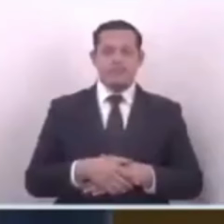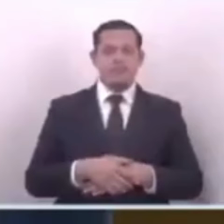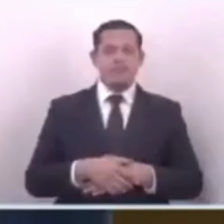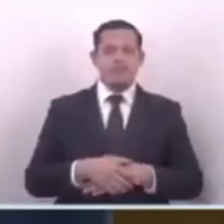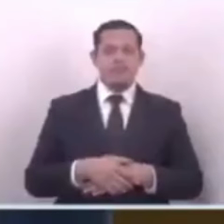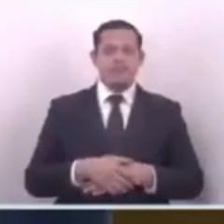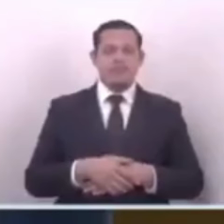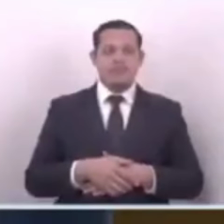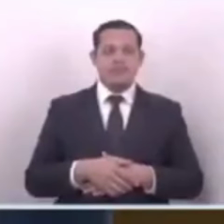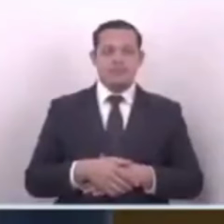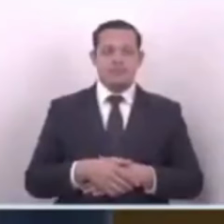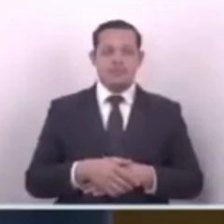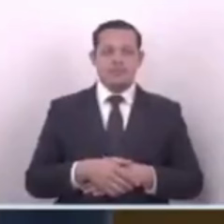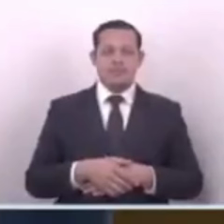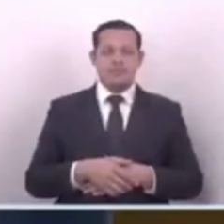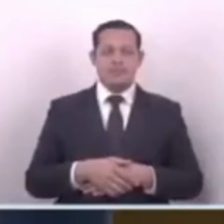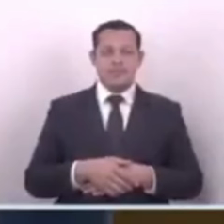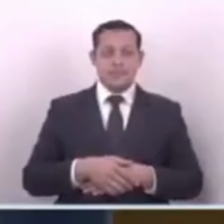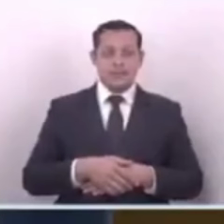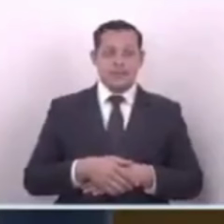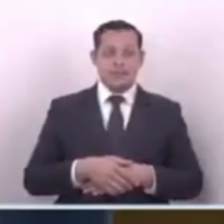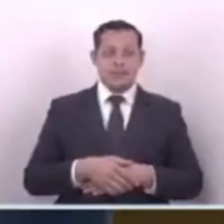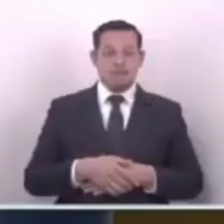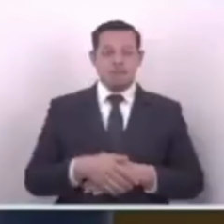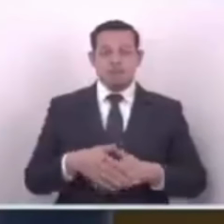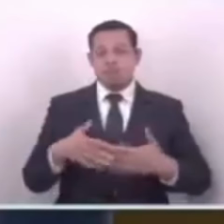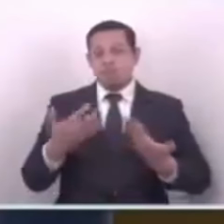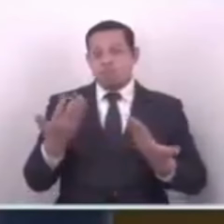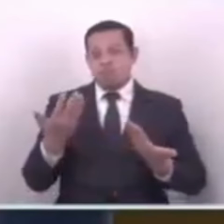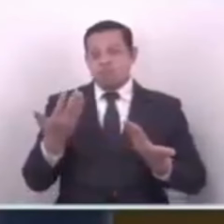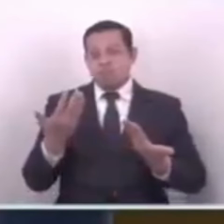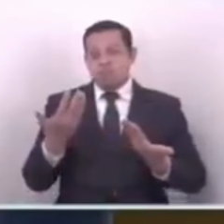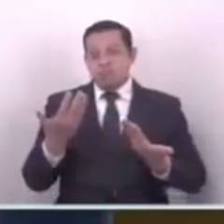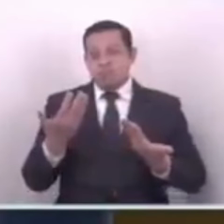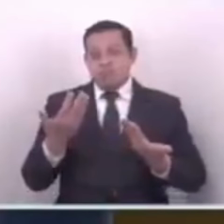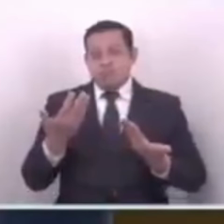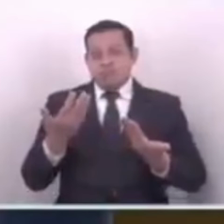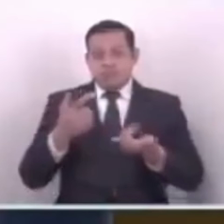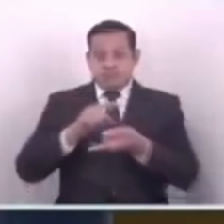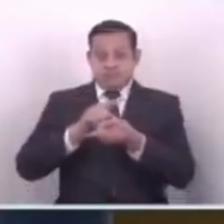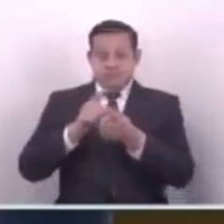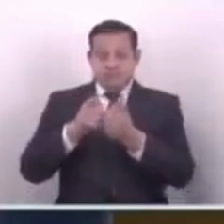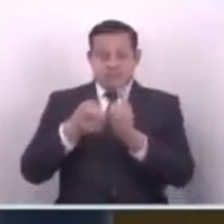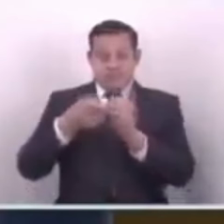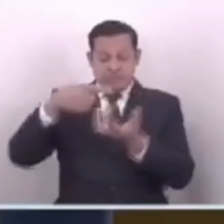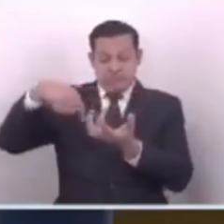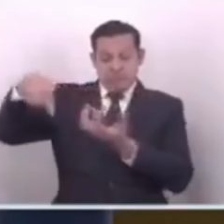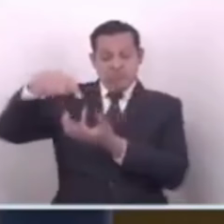hombre es que de repente se